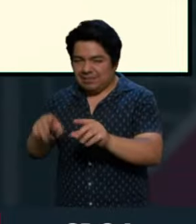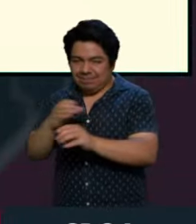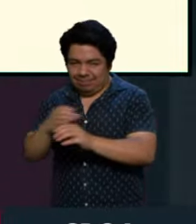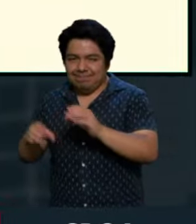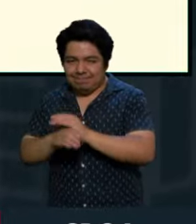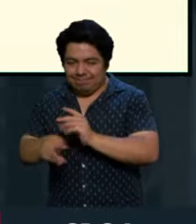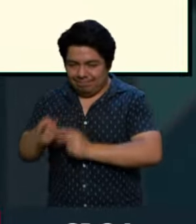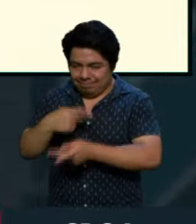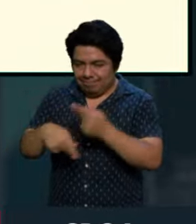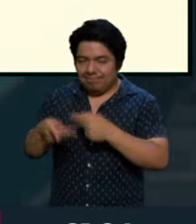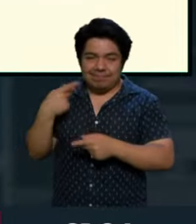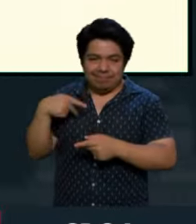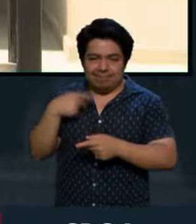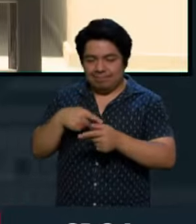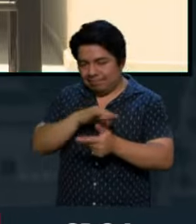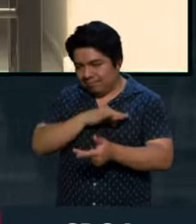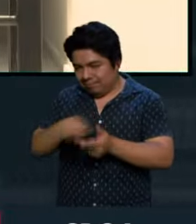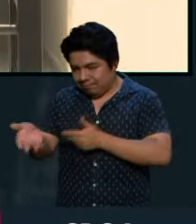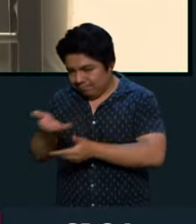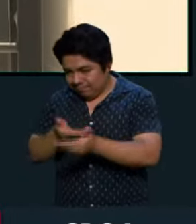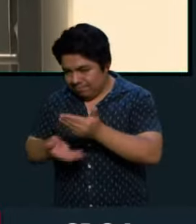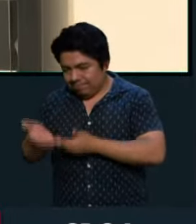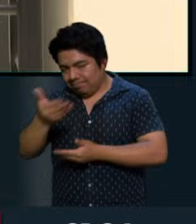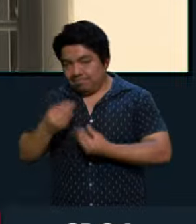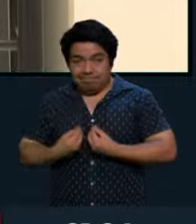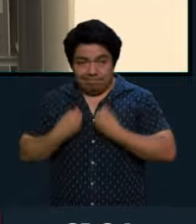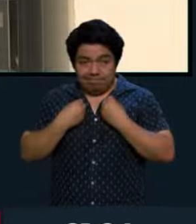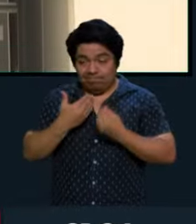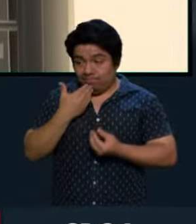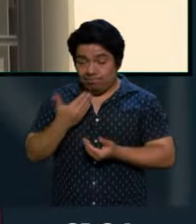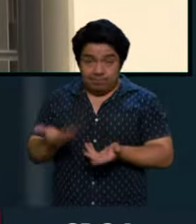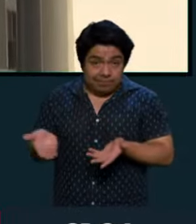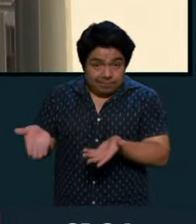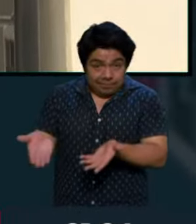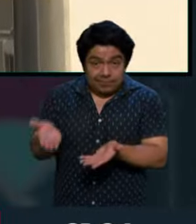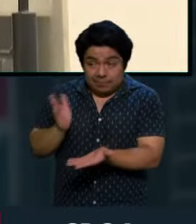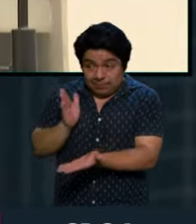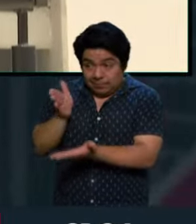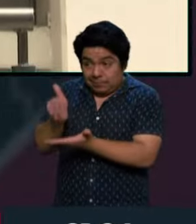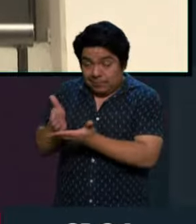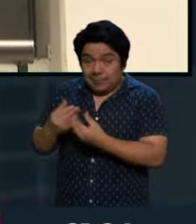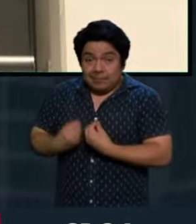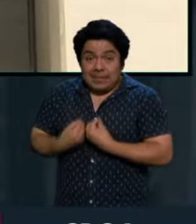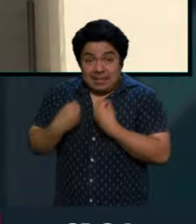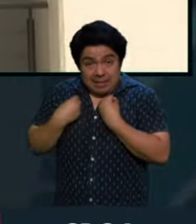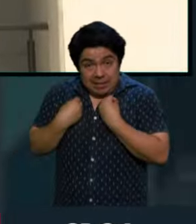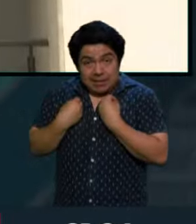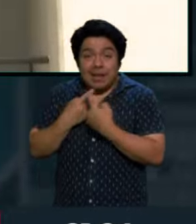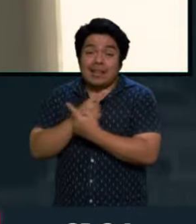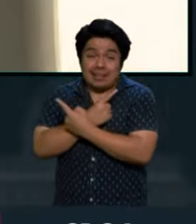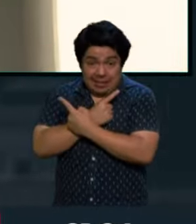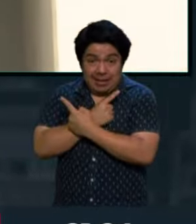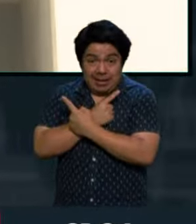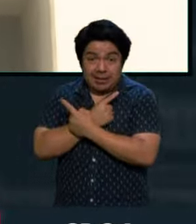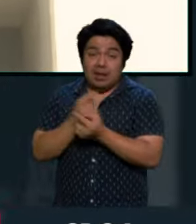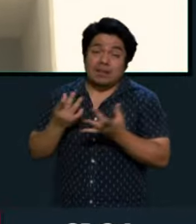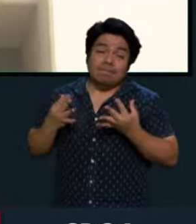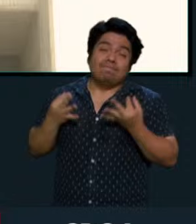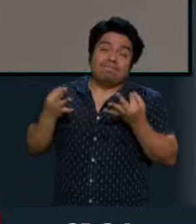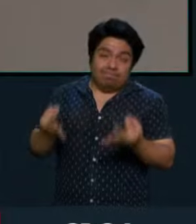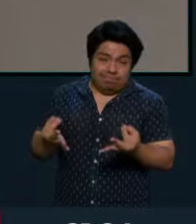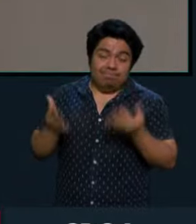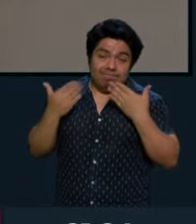un conjunto de condiciones que garanticen la habitabilidad, vivir dignamente, con calidad de vida, en lo que